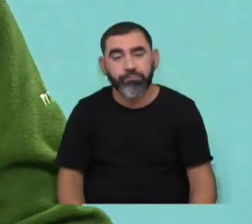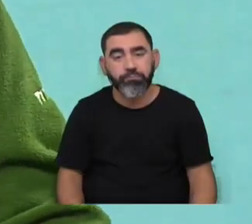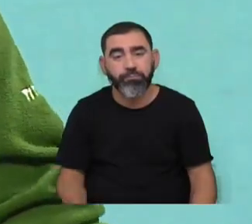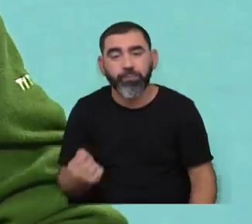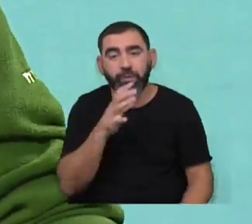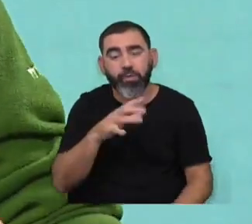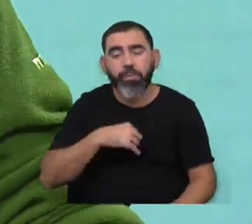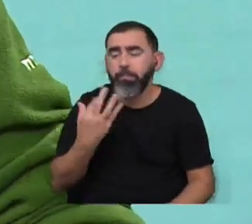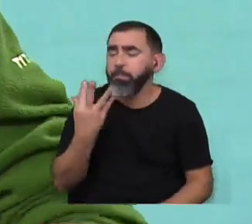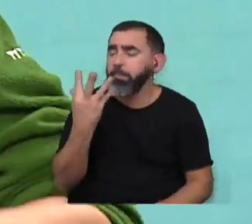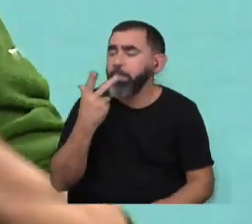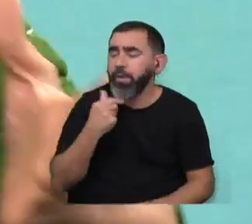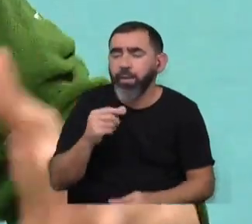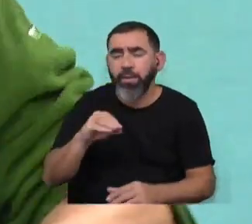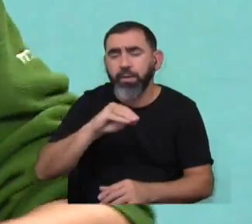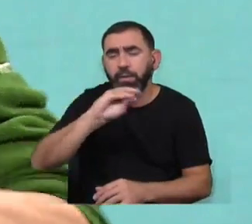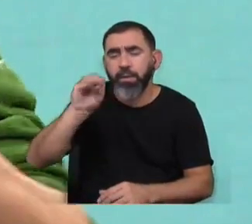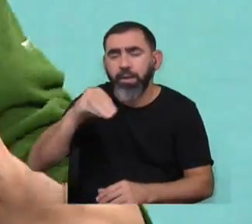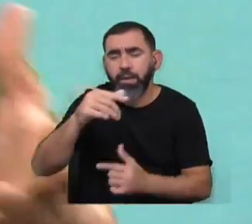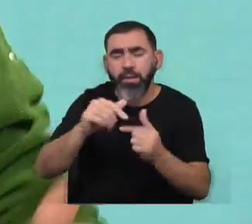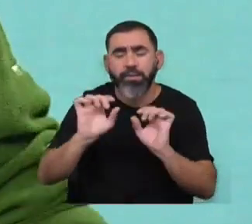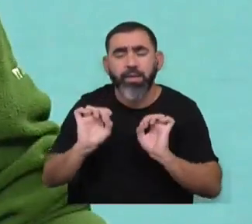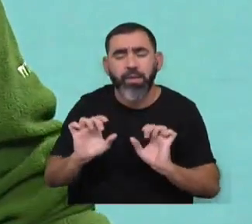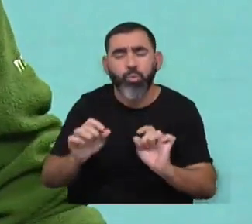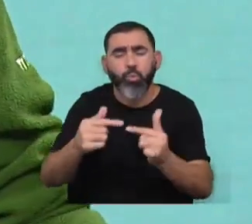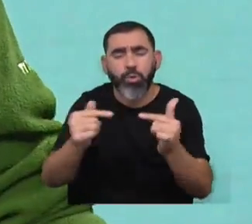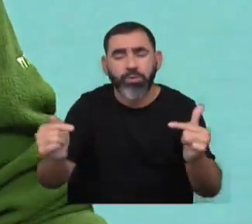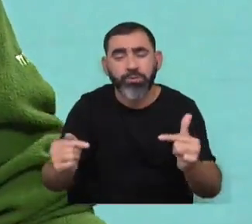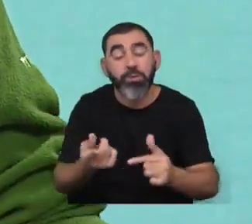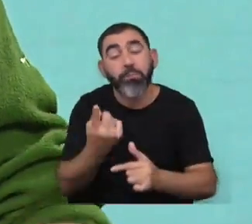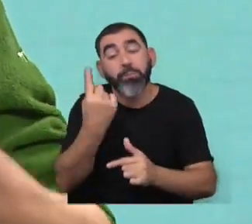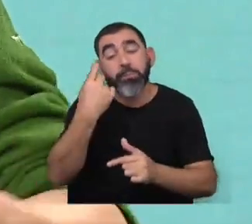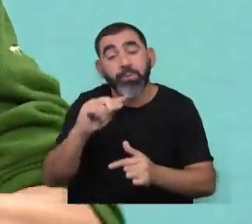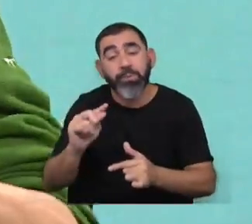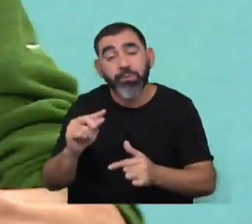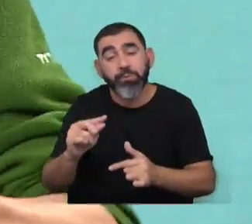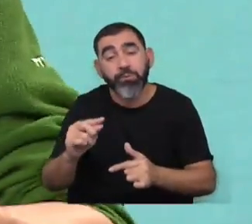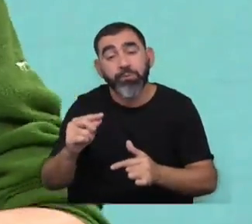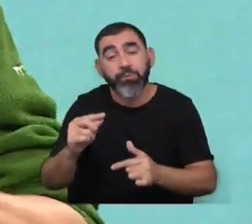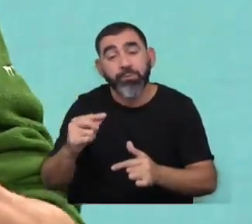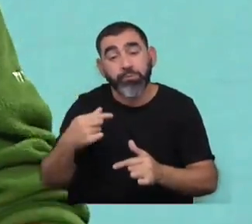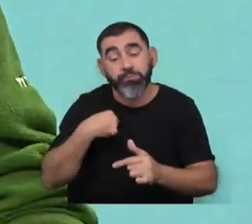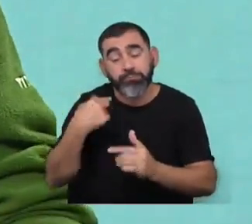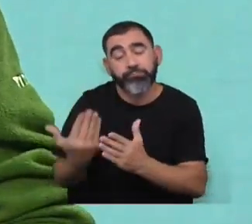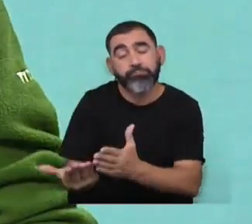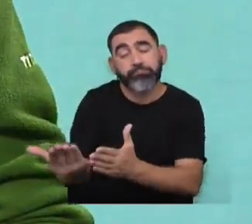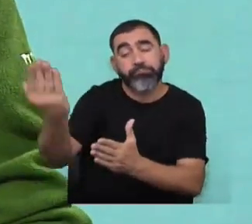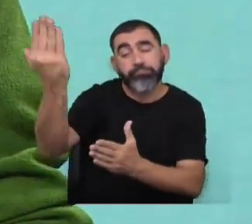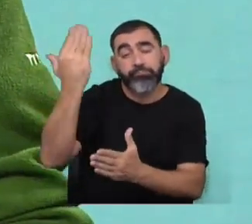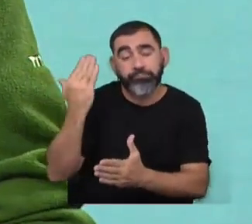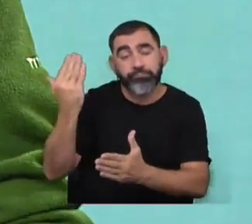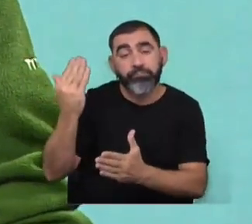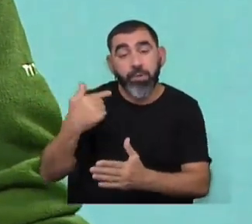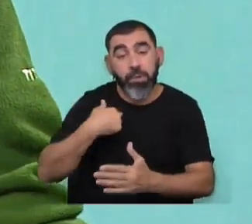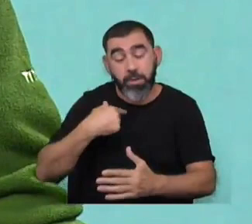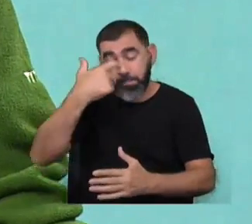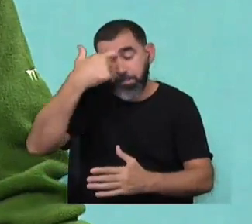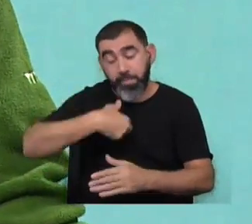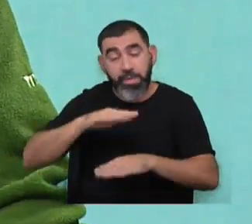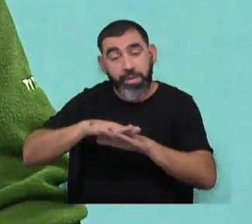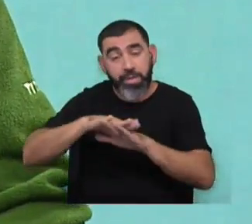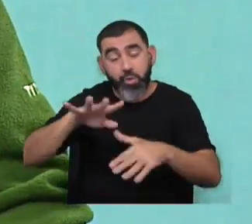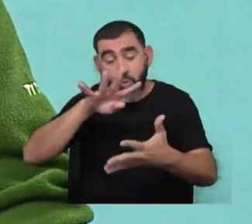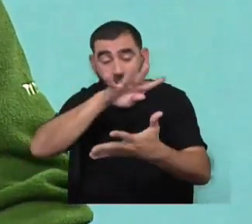a mí me encantaron siempre los dinosaurios, la naturaleza y todo eso, pero yo voy para atrás, al pasado, y me encuentro a mí mismo, niño,